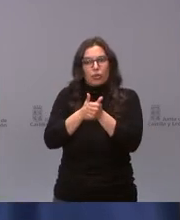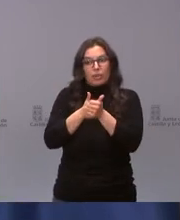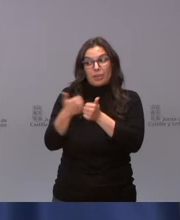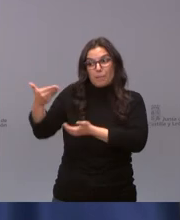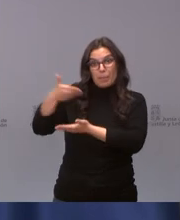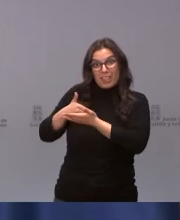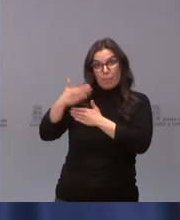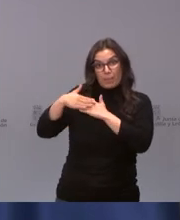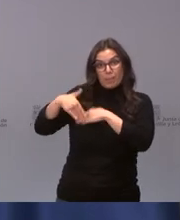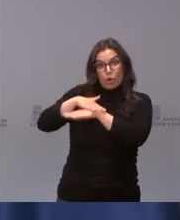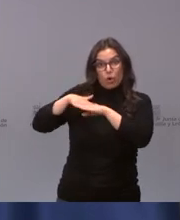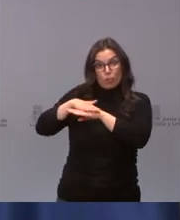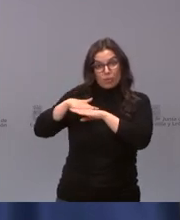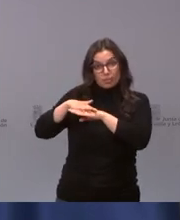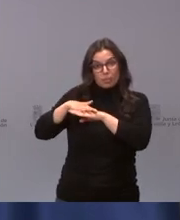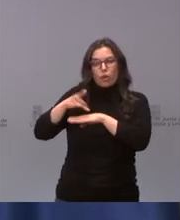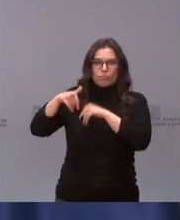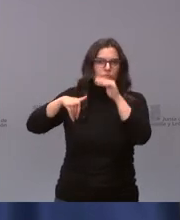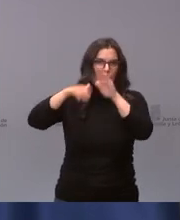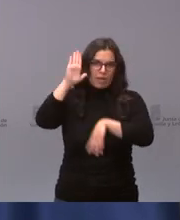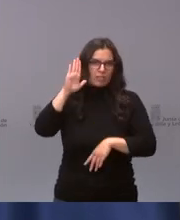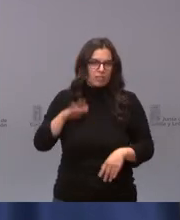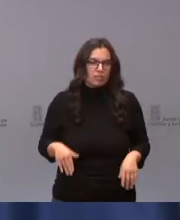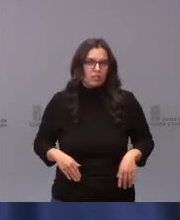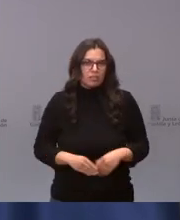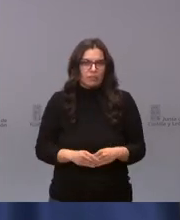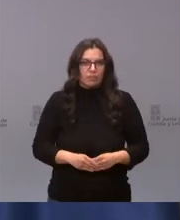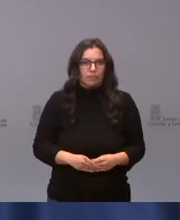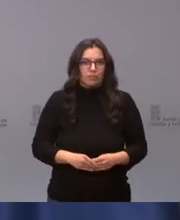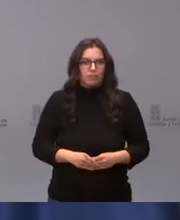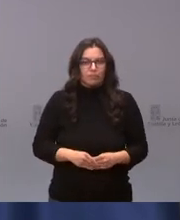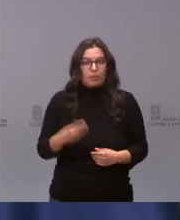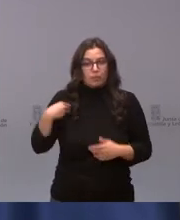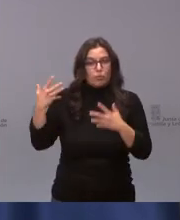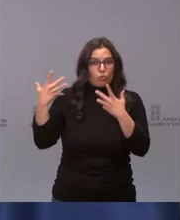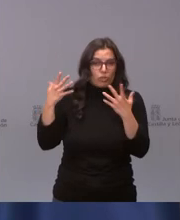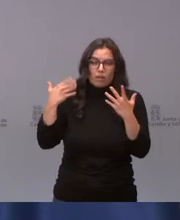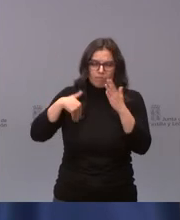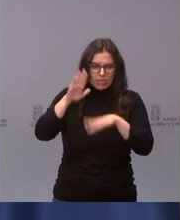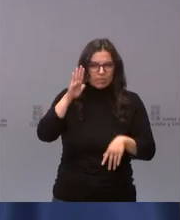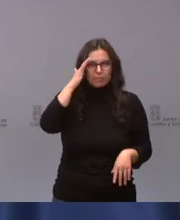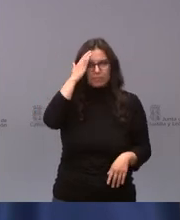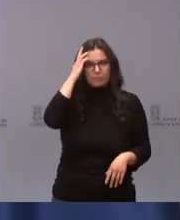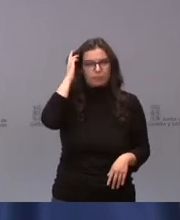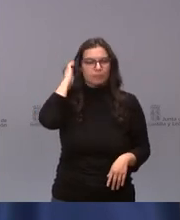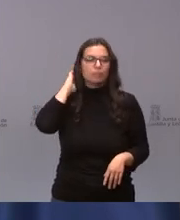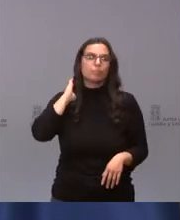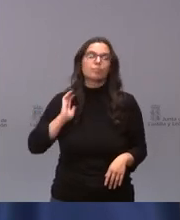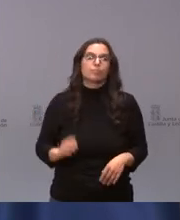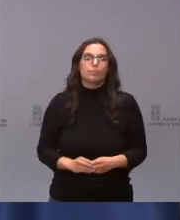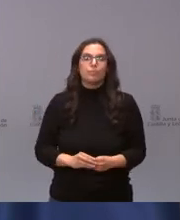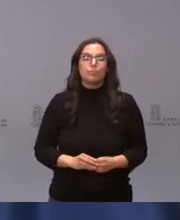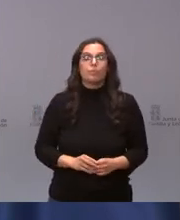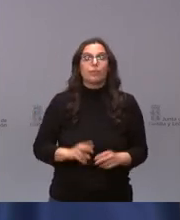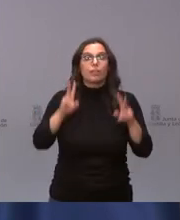encima de la media nacional y de lo que se aconseja desde el Ministerio. Sobre si tenemos